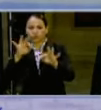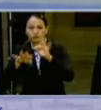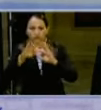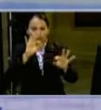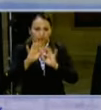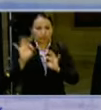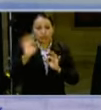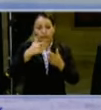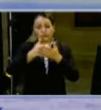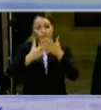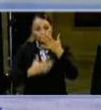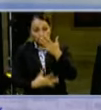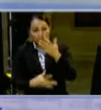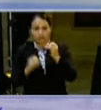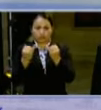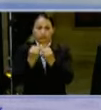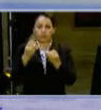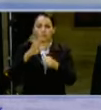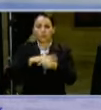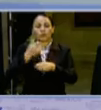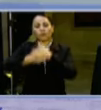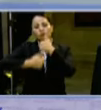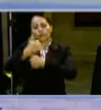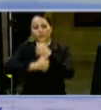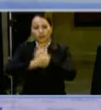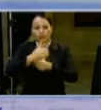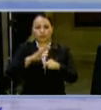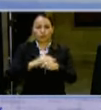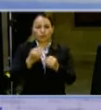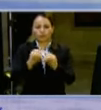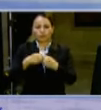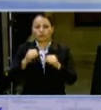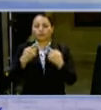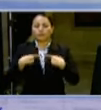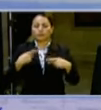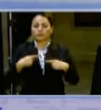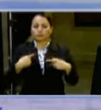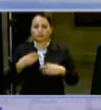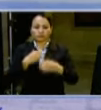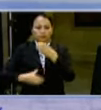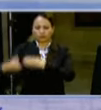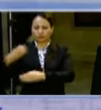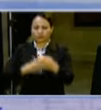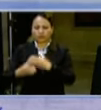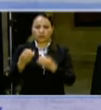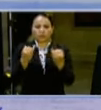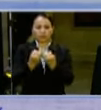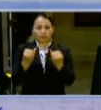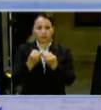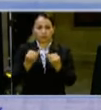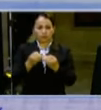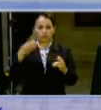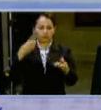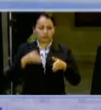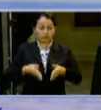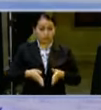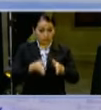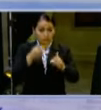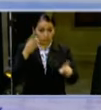ser baratos a la luz de esa competitividad que puede haber entre socios comerciales. Hemos seguido teniendo una tendencia muy